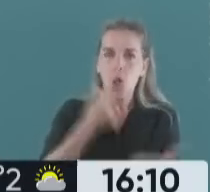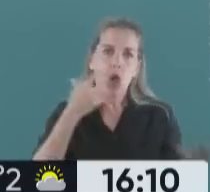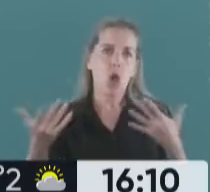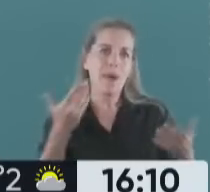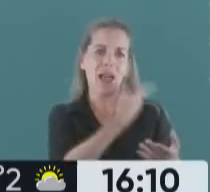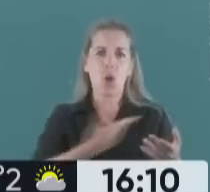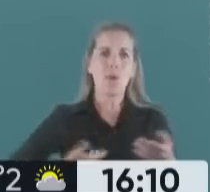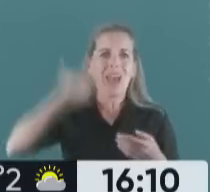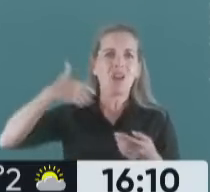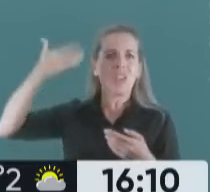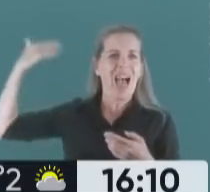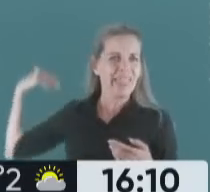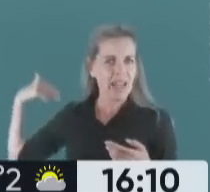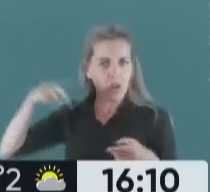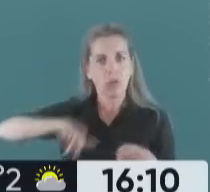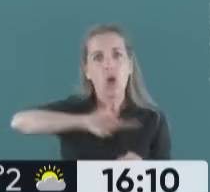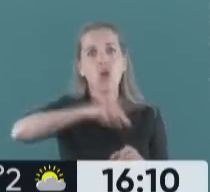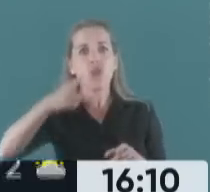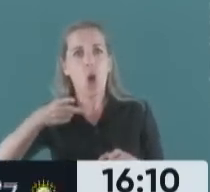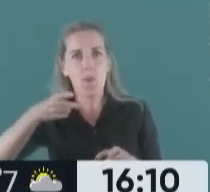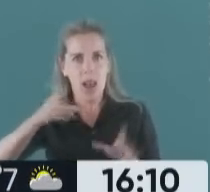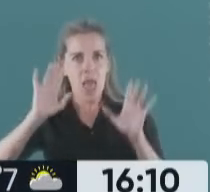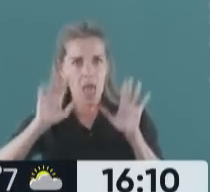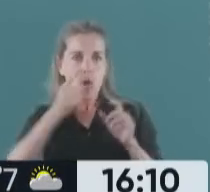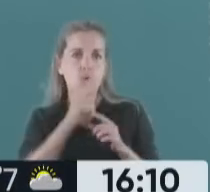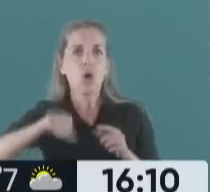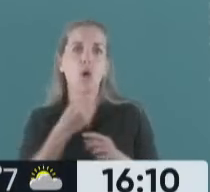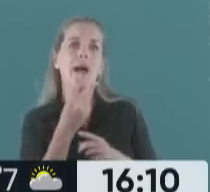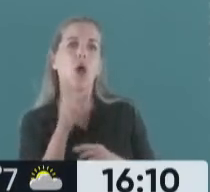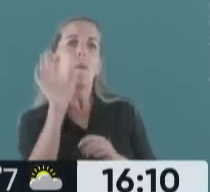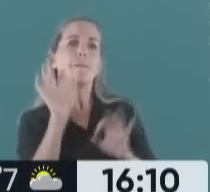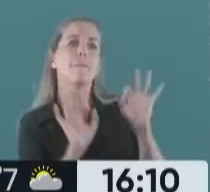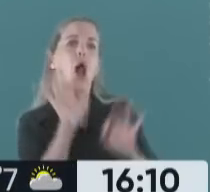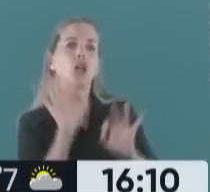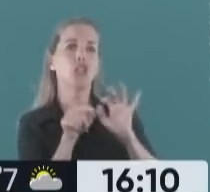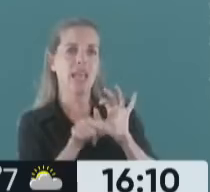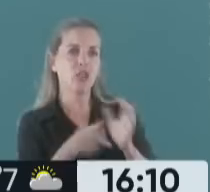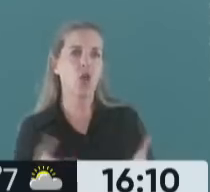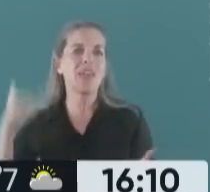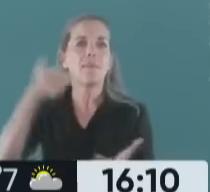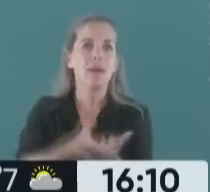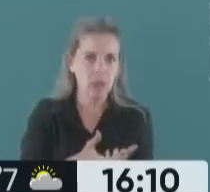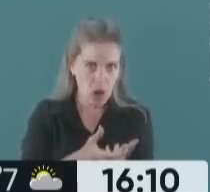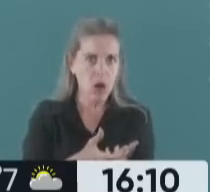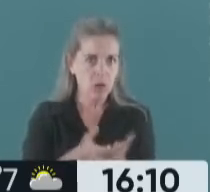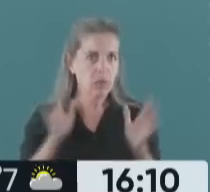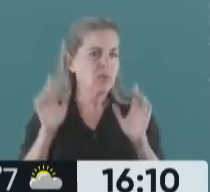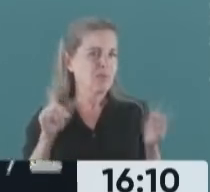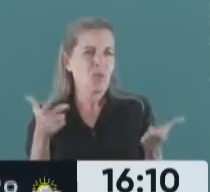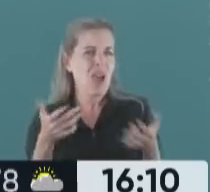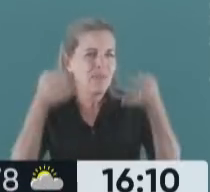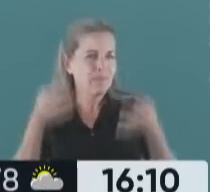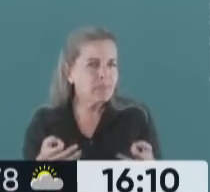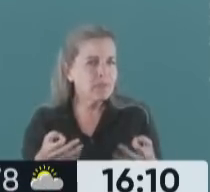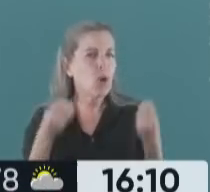los gobiernos anteriores. Estamos en el 1.2 de inversión social. La verdad es que no solo no hay ninguna posibilidad de que ello